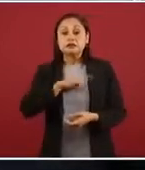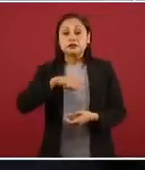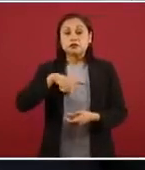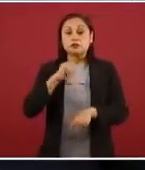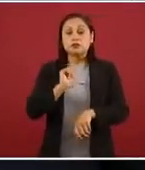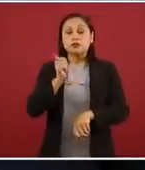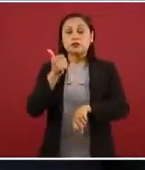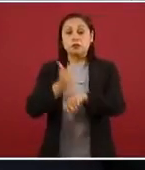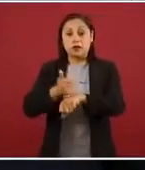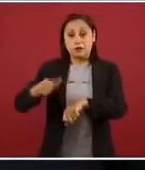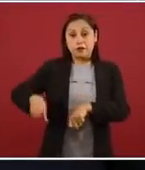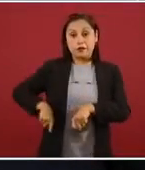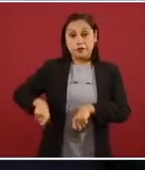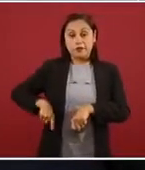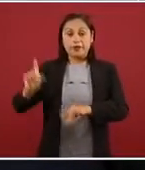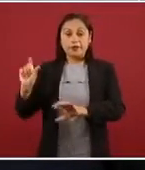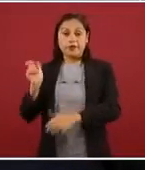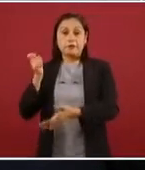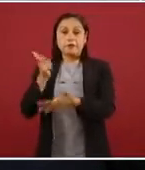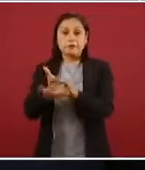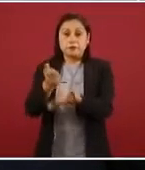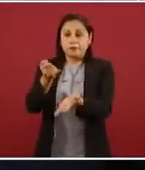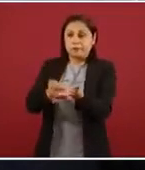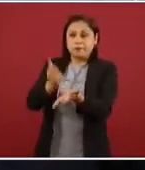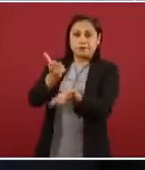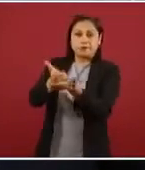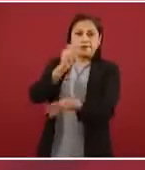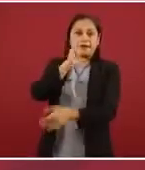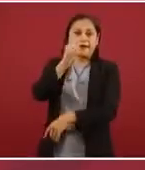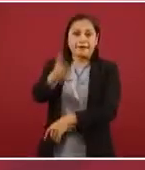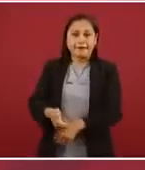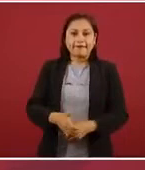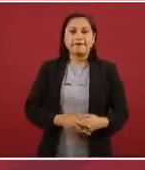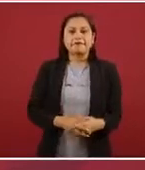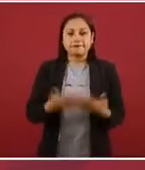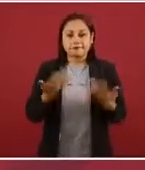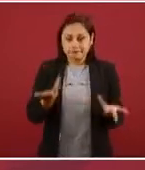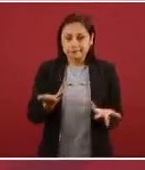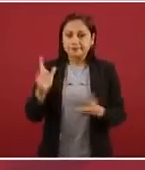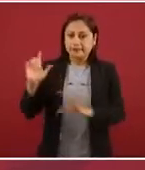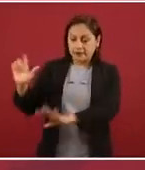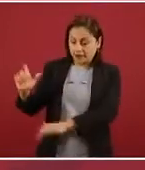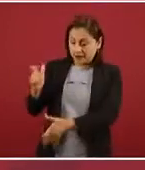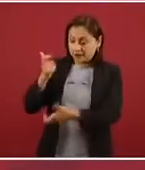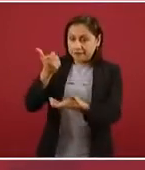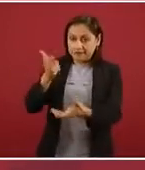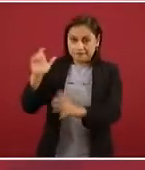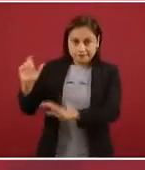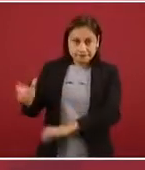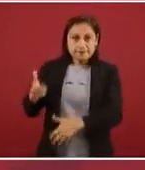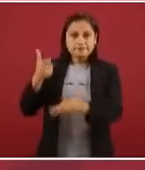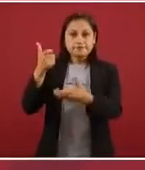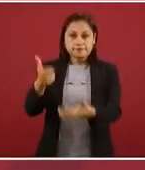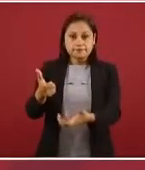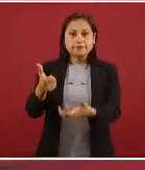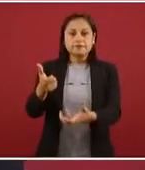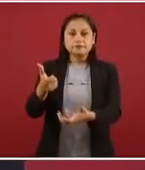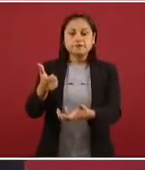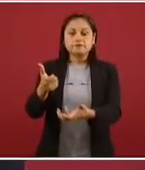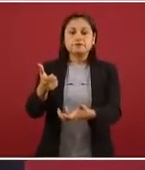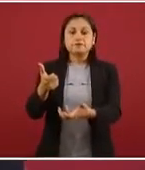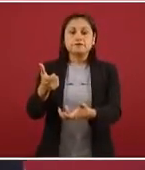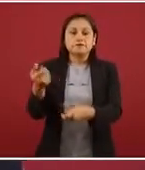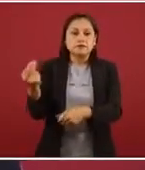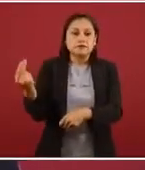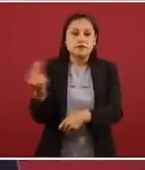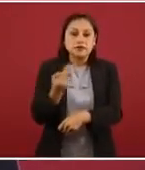no pagar esa comisión. O sea, lo que se pueda invertir creando la infraestructura, las